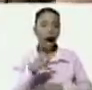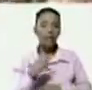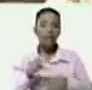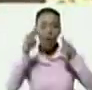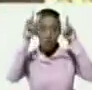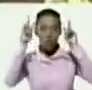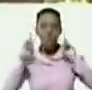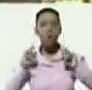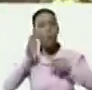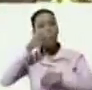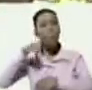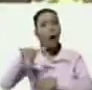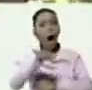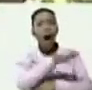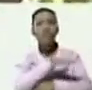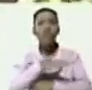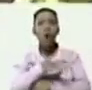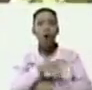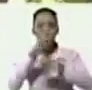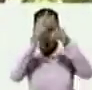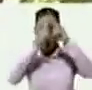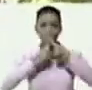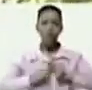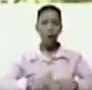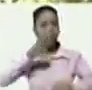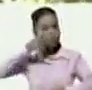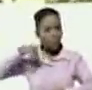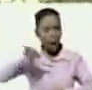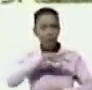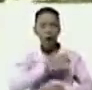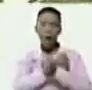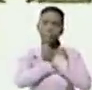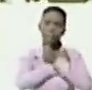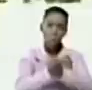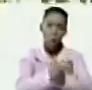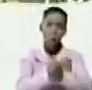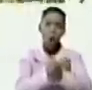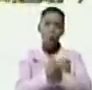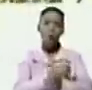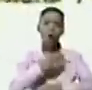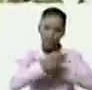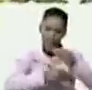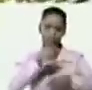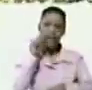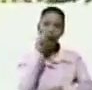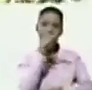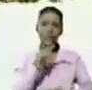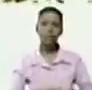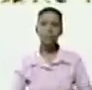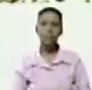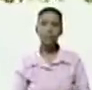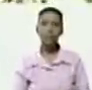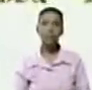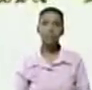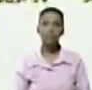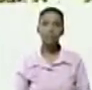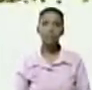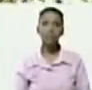dignidad de un pueblo, está el honor de un pueblo, está el amor por lo que se hacía.